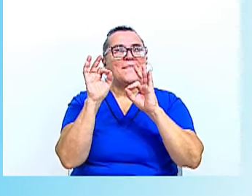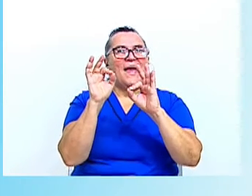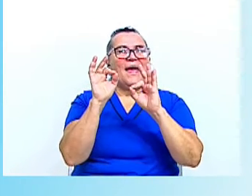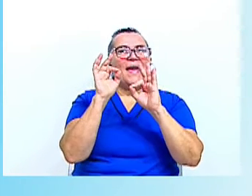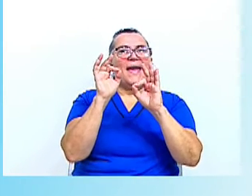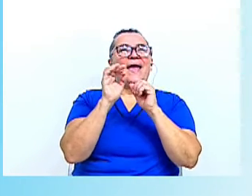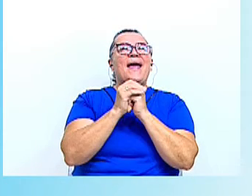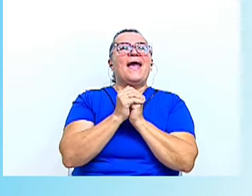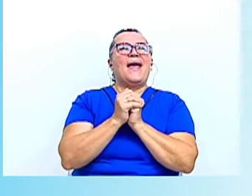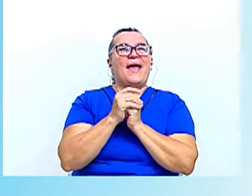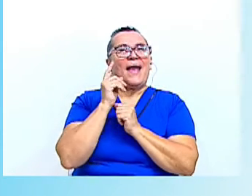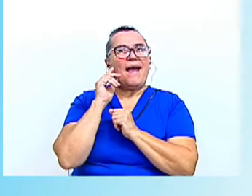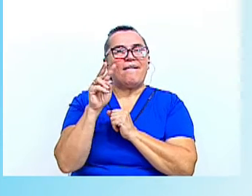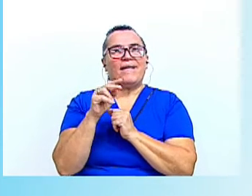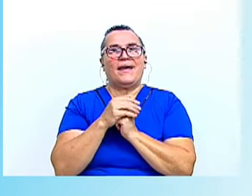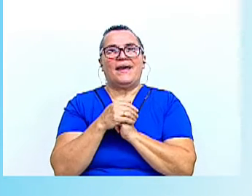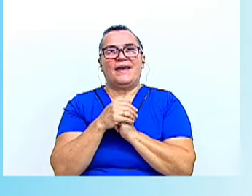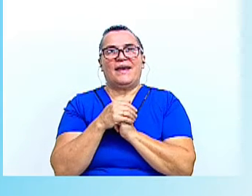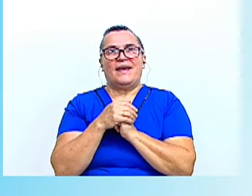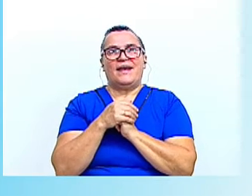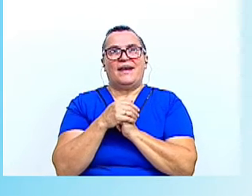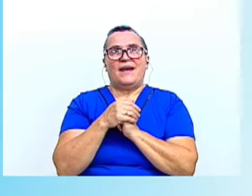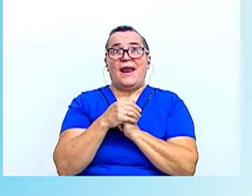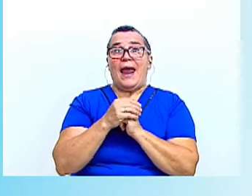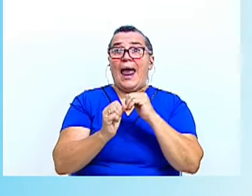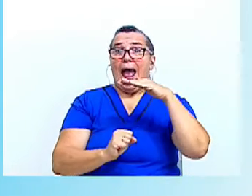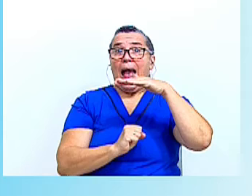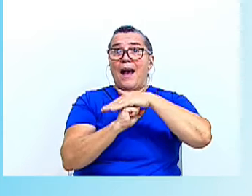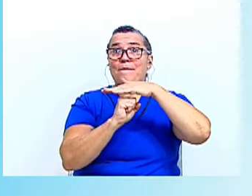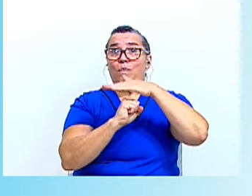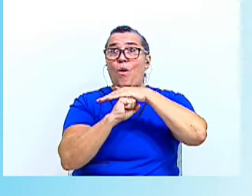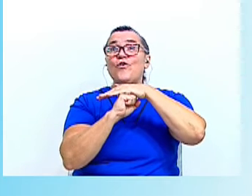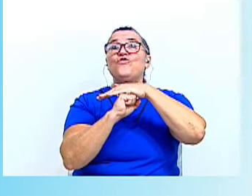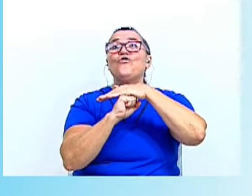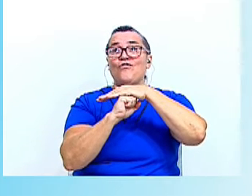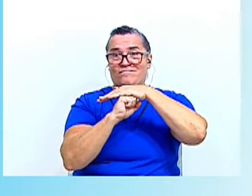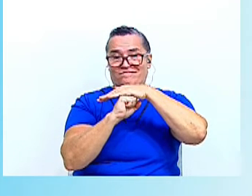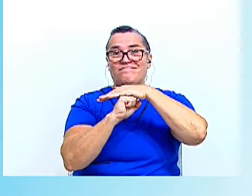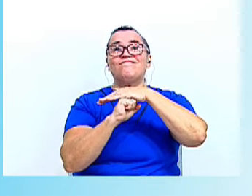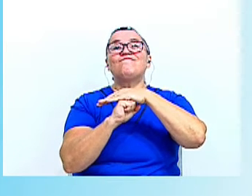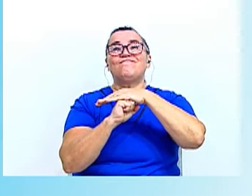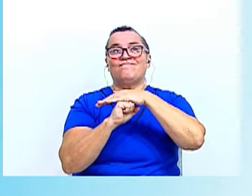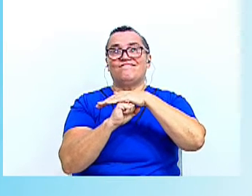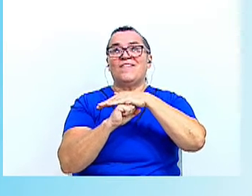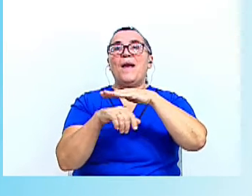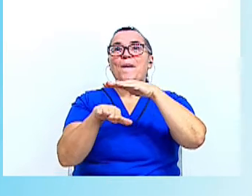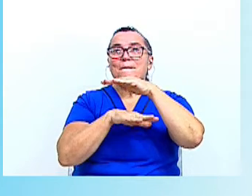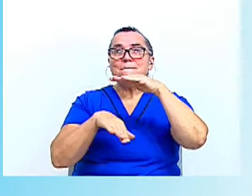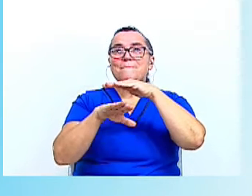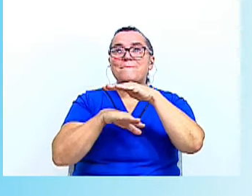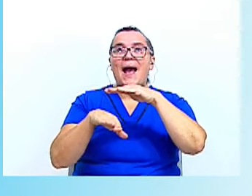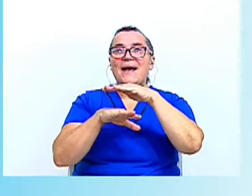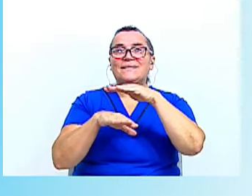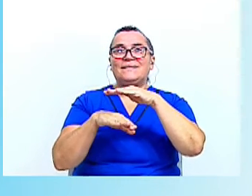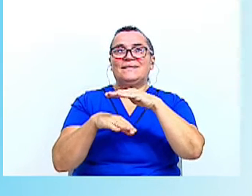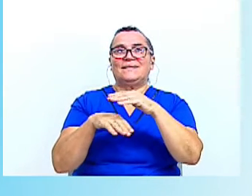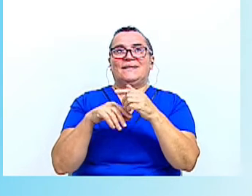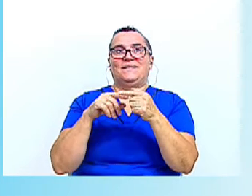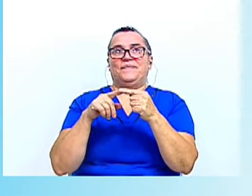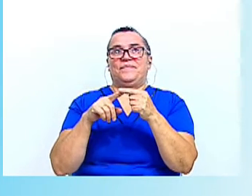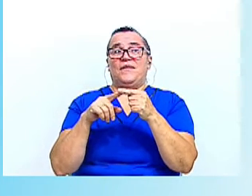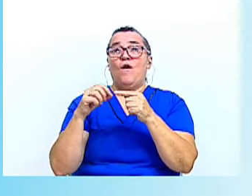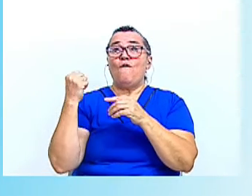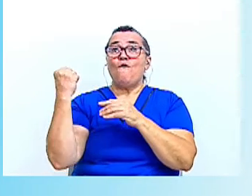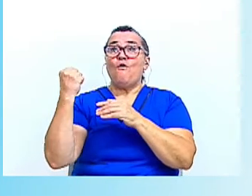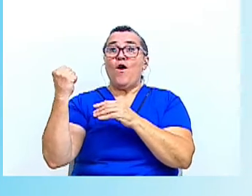si lo tienen bueno. Punto de apoyo, excelente, va a ser la base de la gata.